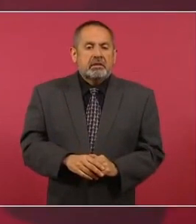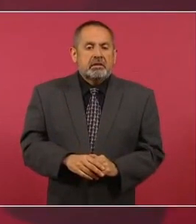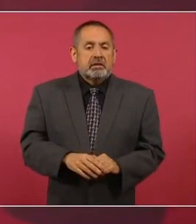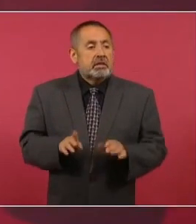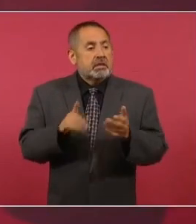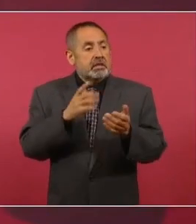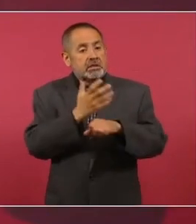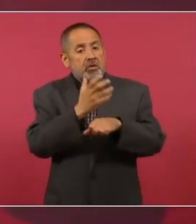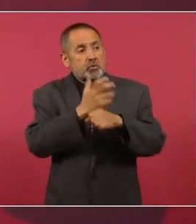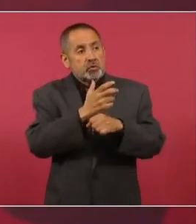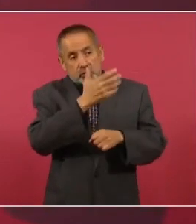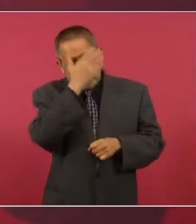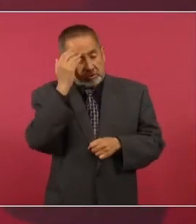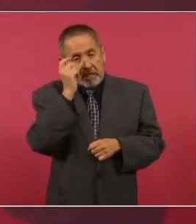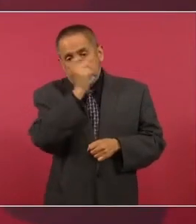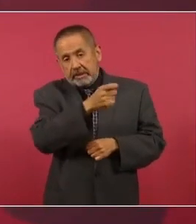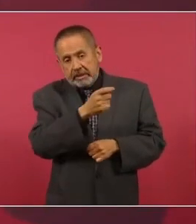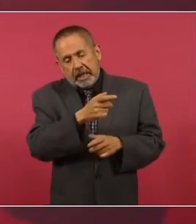en Estados Unidos.